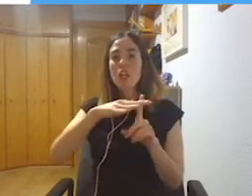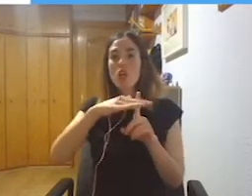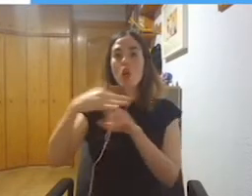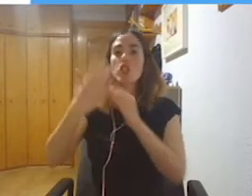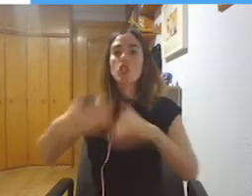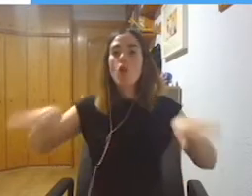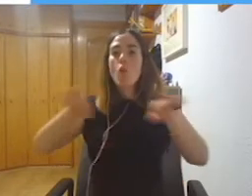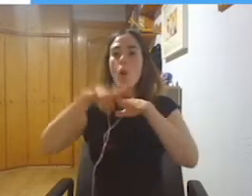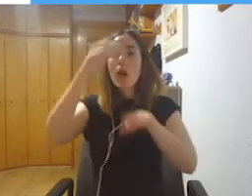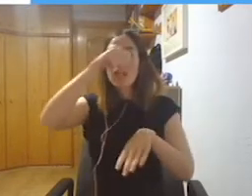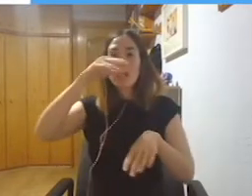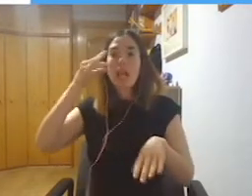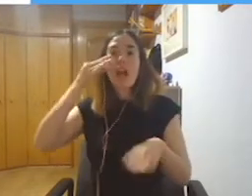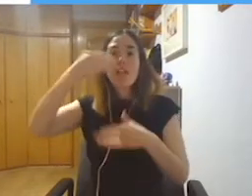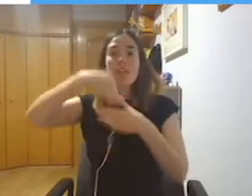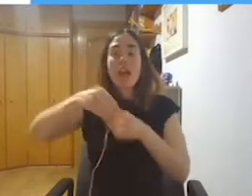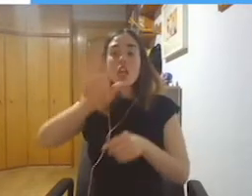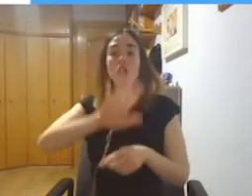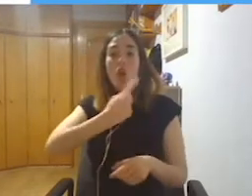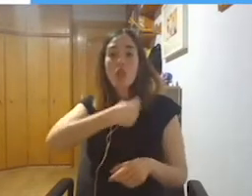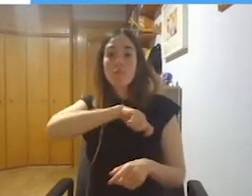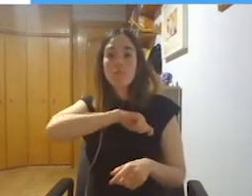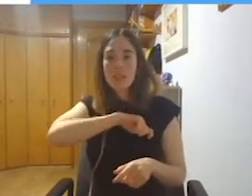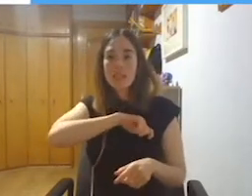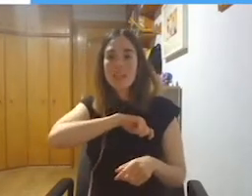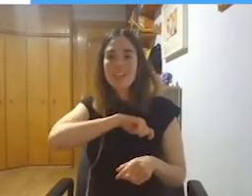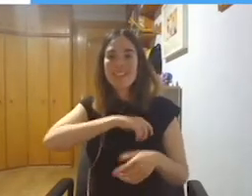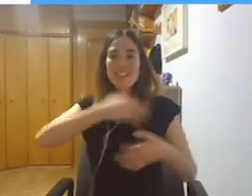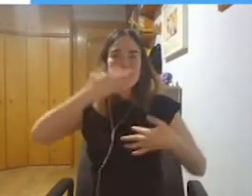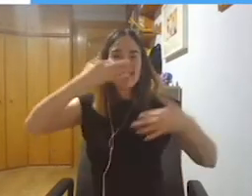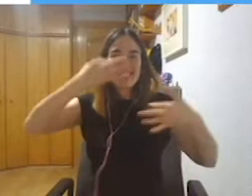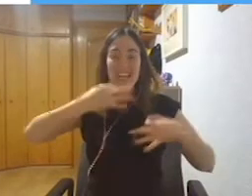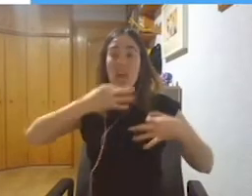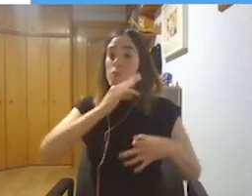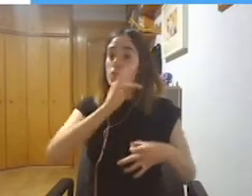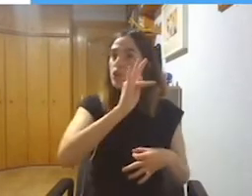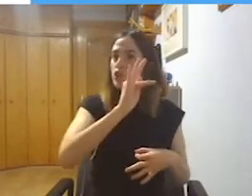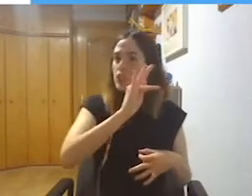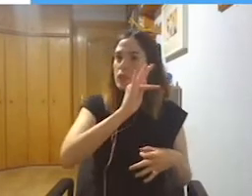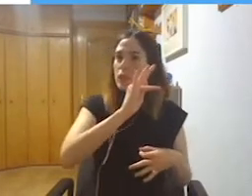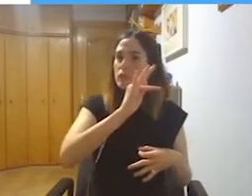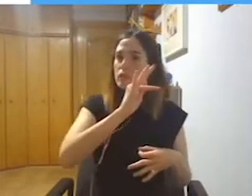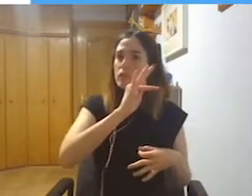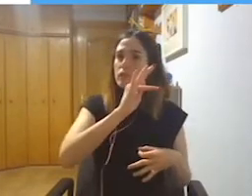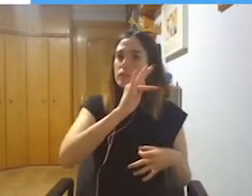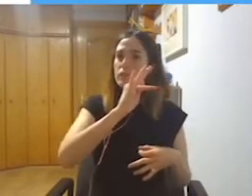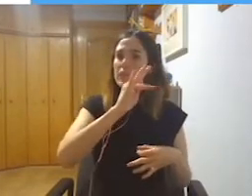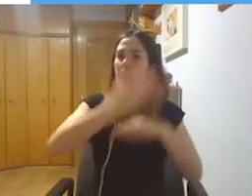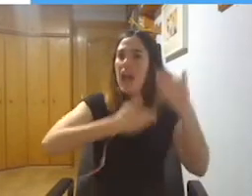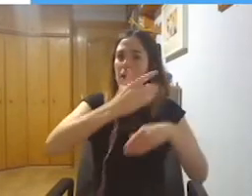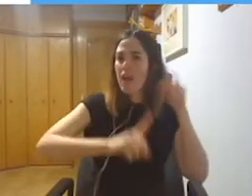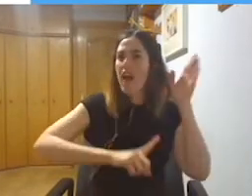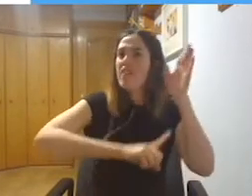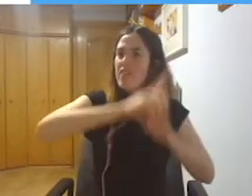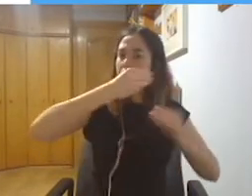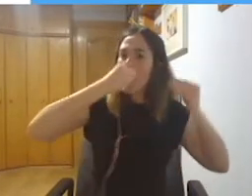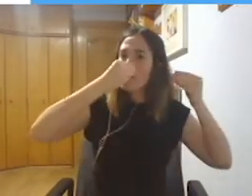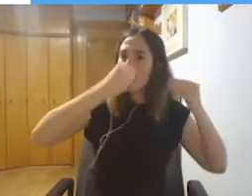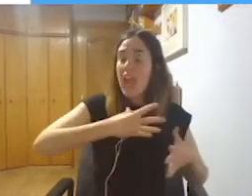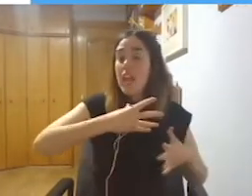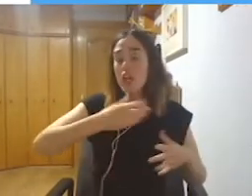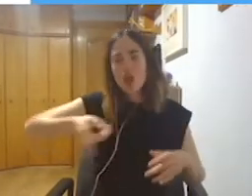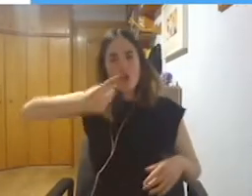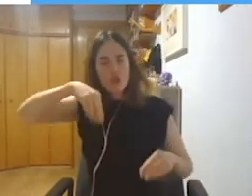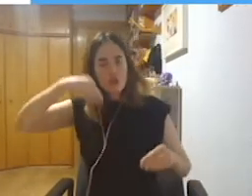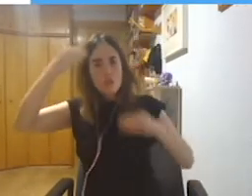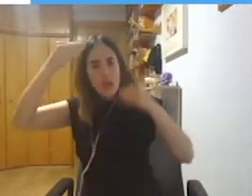de la igualdad de género en España en realidad es bastante positiva y está mucho más avanzada de lo que pensamos. Y es que,